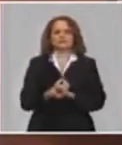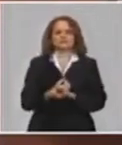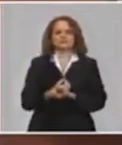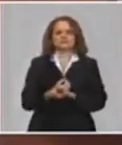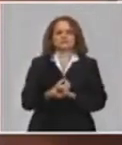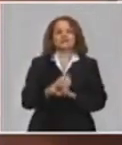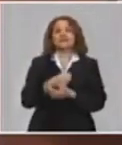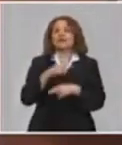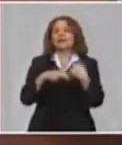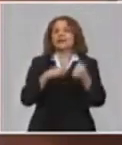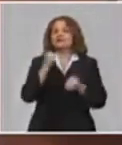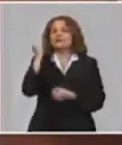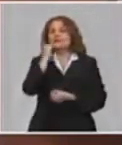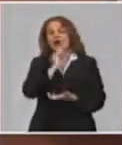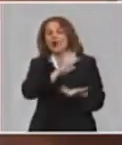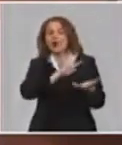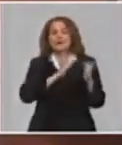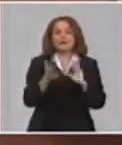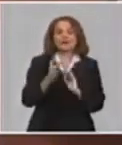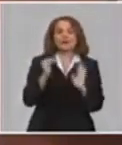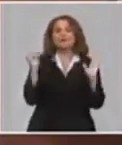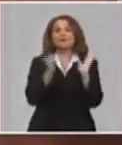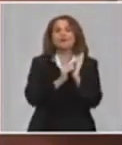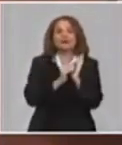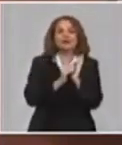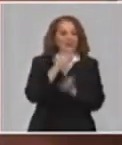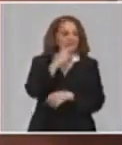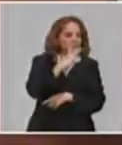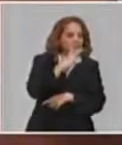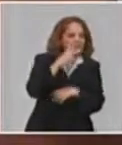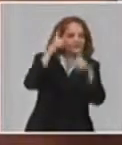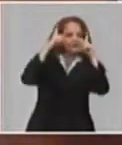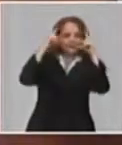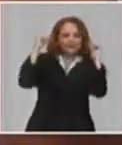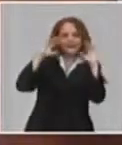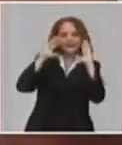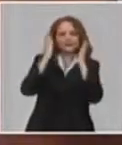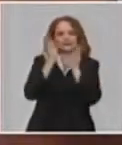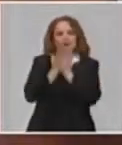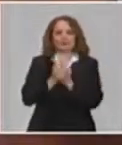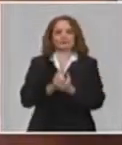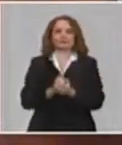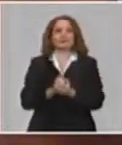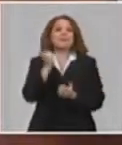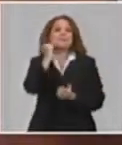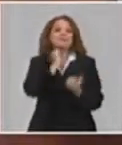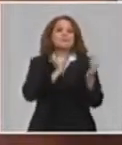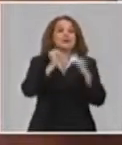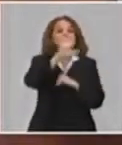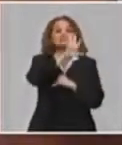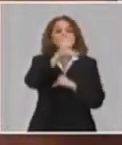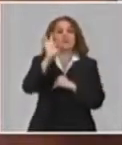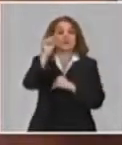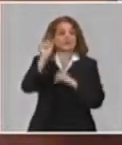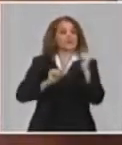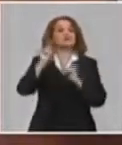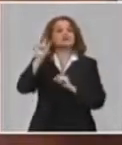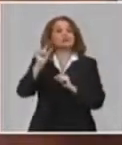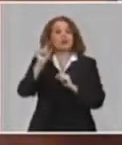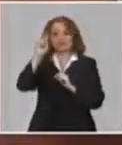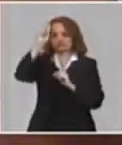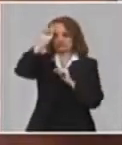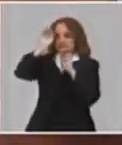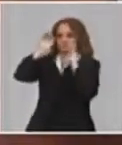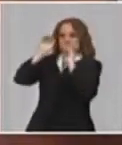1000 procederes de enfermería y más de 50 pacientes han ingresado desde nuestra